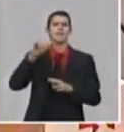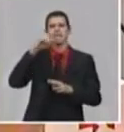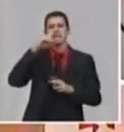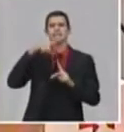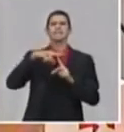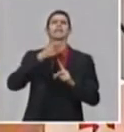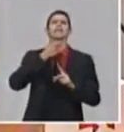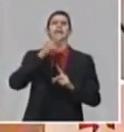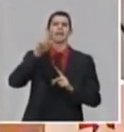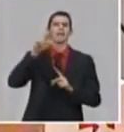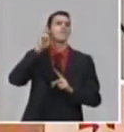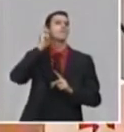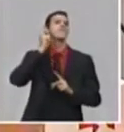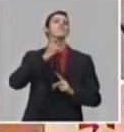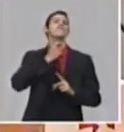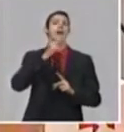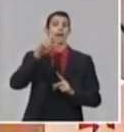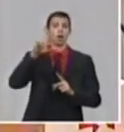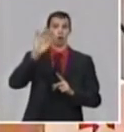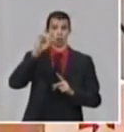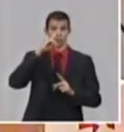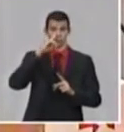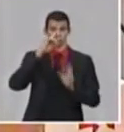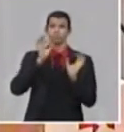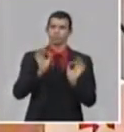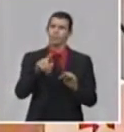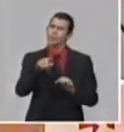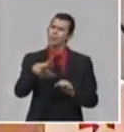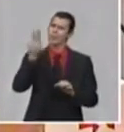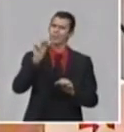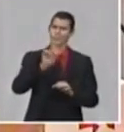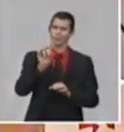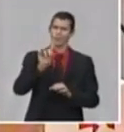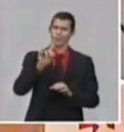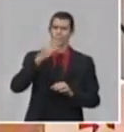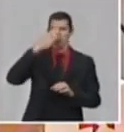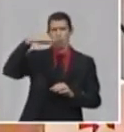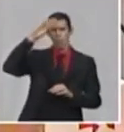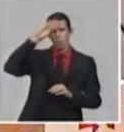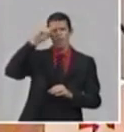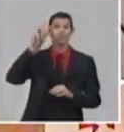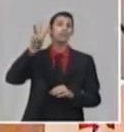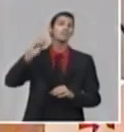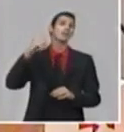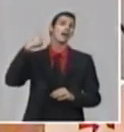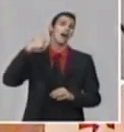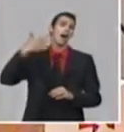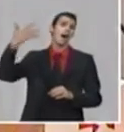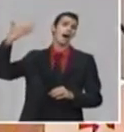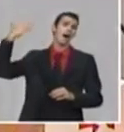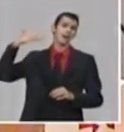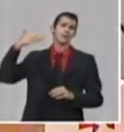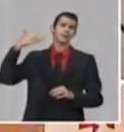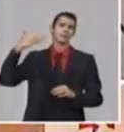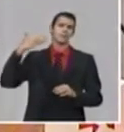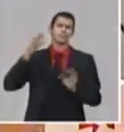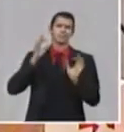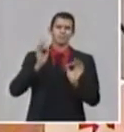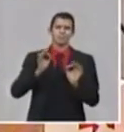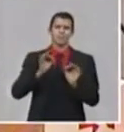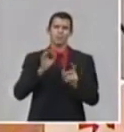está ocurriendo con el interferón, porque la historia del interferón comenzó hace 30 años con el interferón